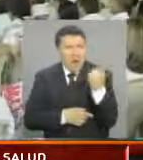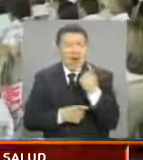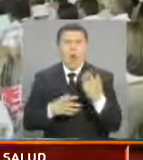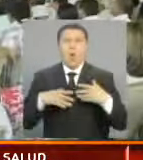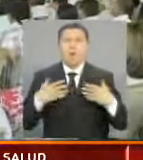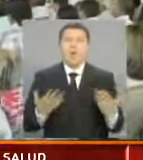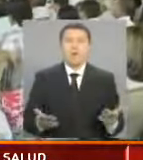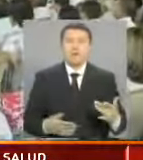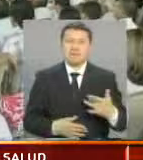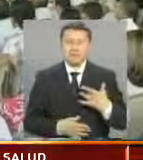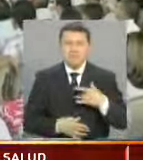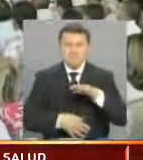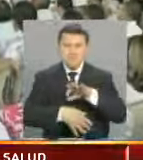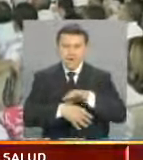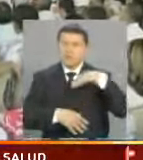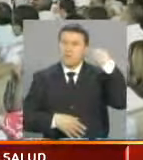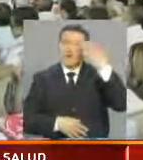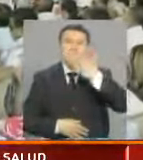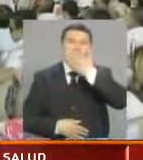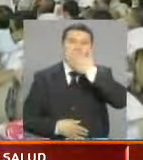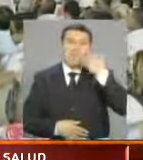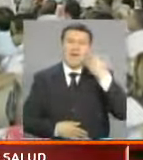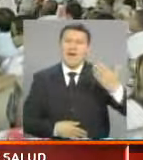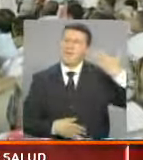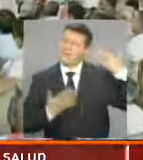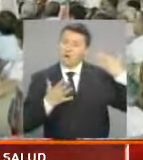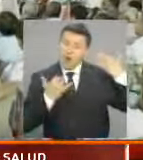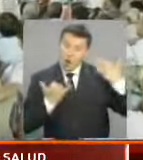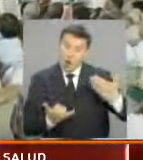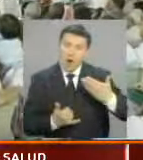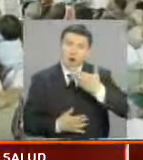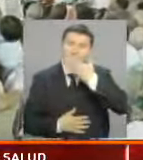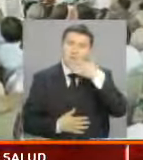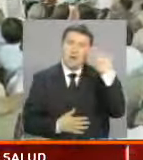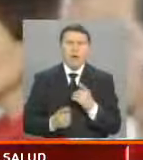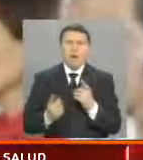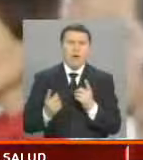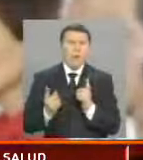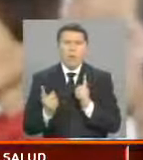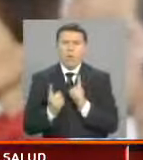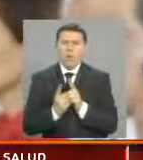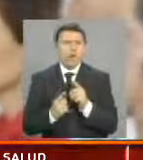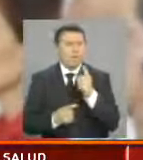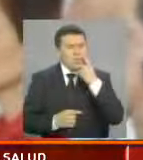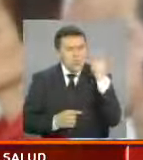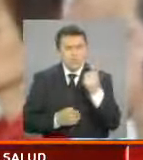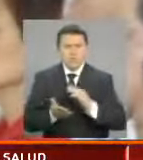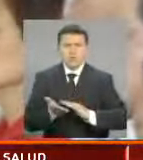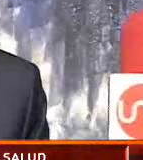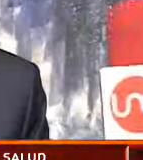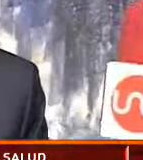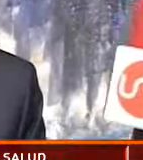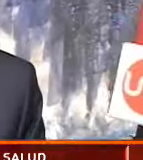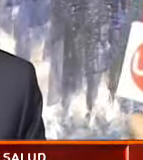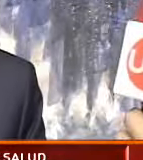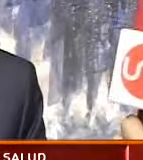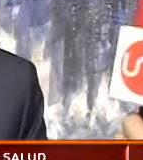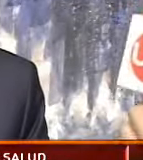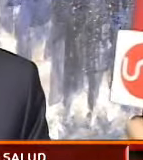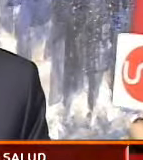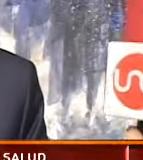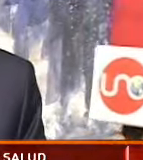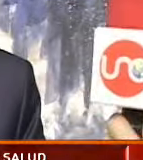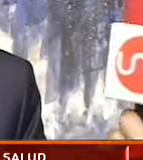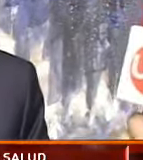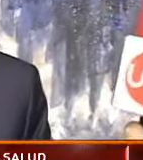realmente este sistema va a ser mejor de lo que teníamos antes, la gente lo va a apoyar más y más. Entre tanto, quien también criticó el proyecto fue el secretario